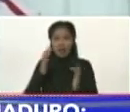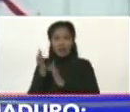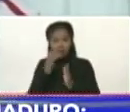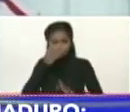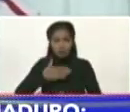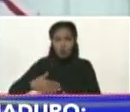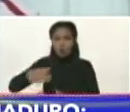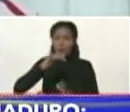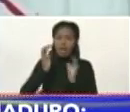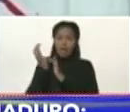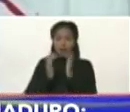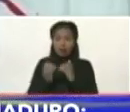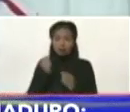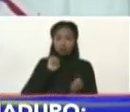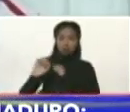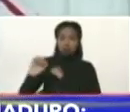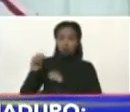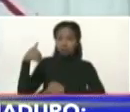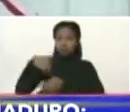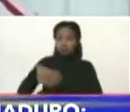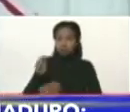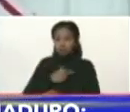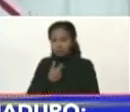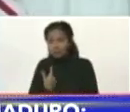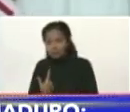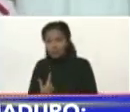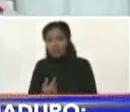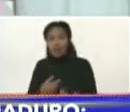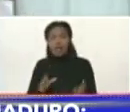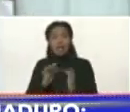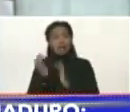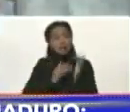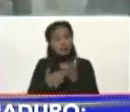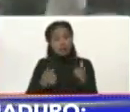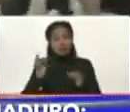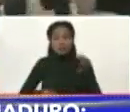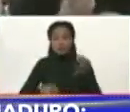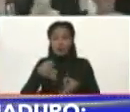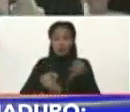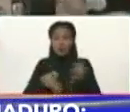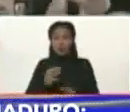pueblos, el Cristo antiimperialista, el Cristo de la justicia.